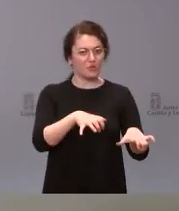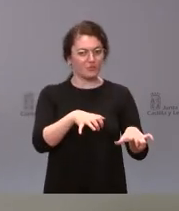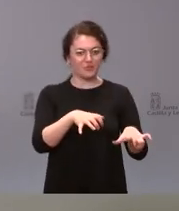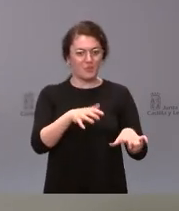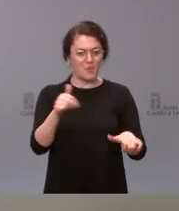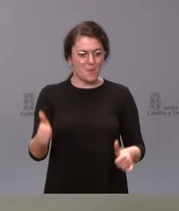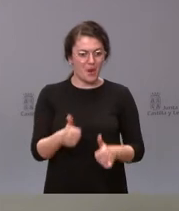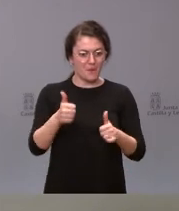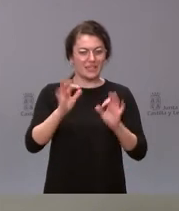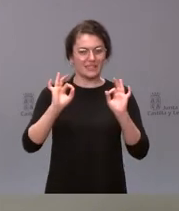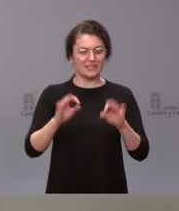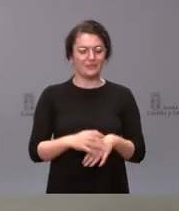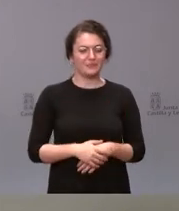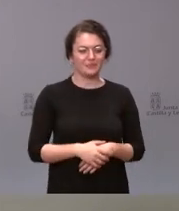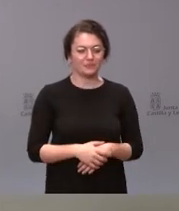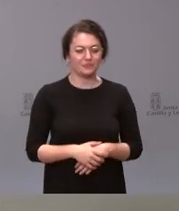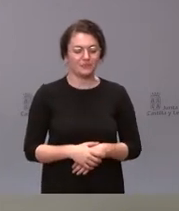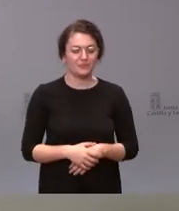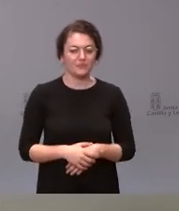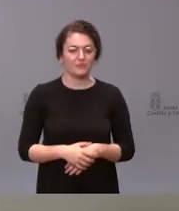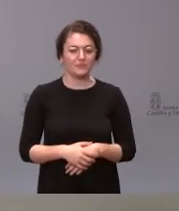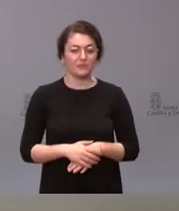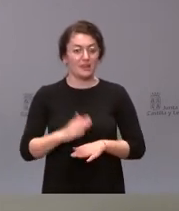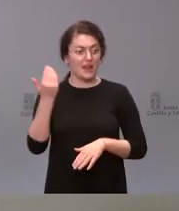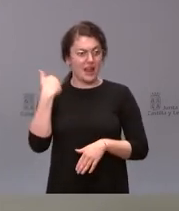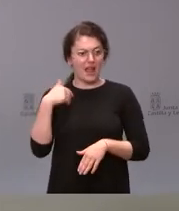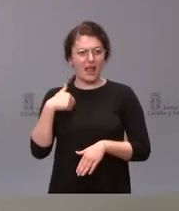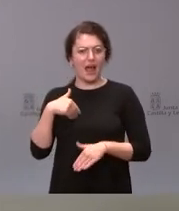de lo que puedan ser los avances en la mesa de León, que es lo que le hemos descrito,